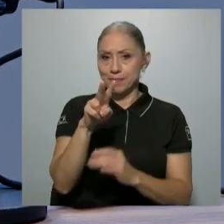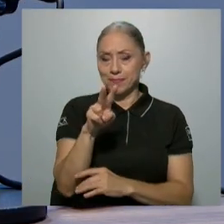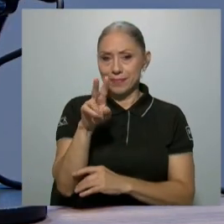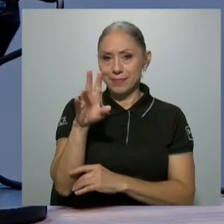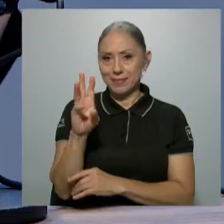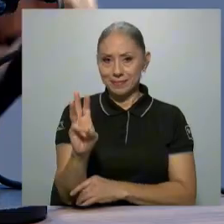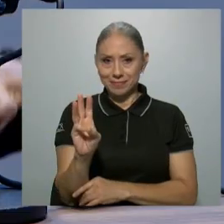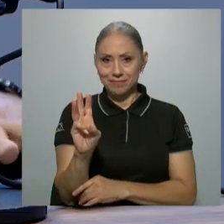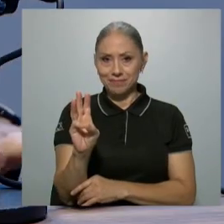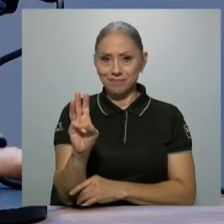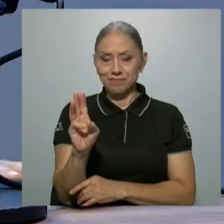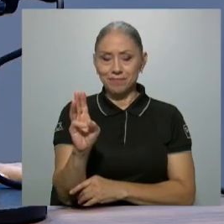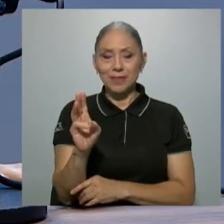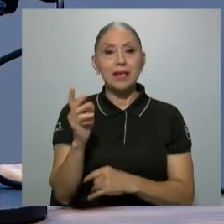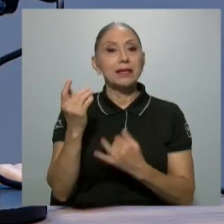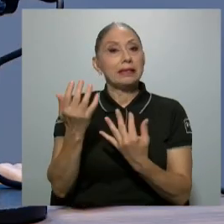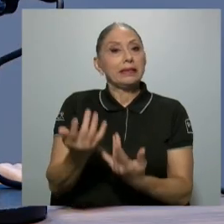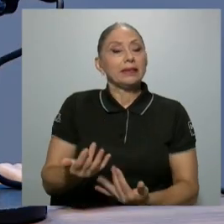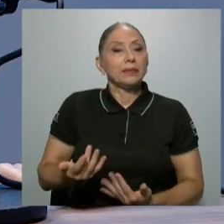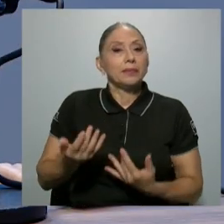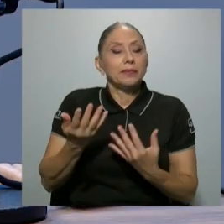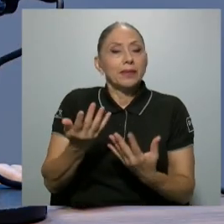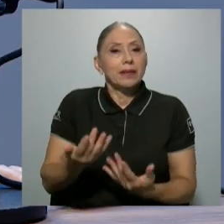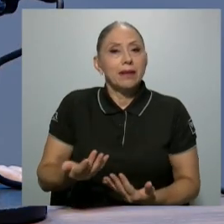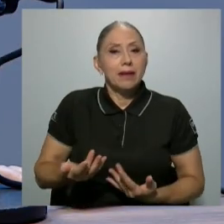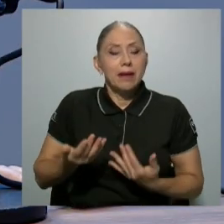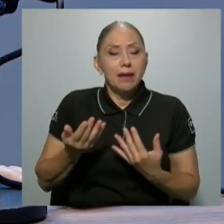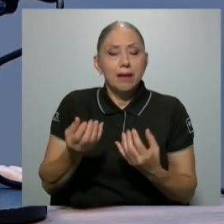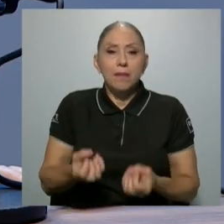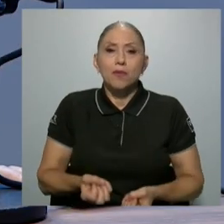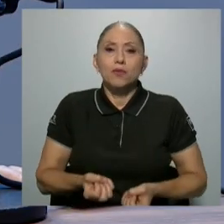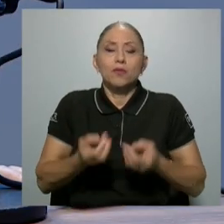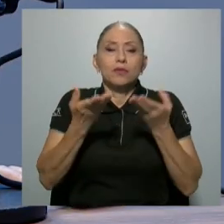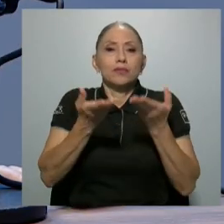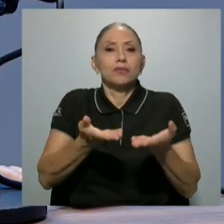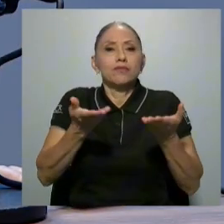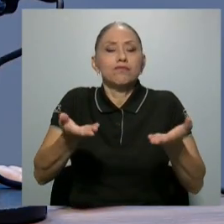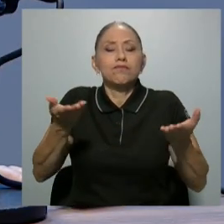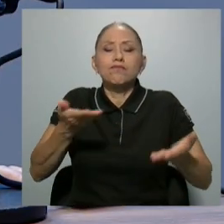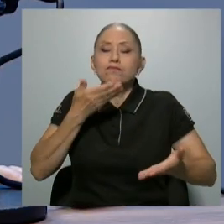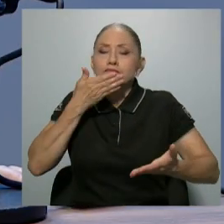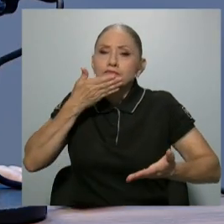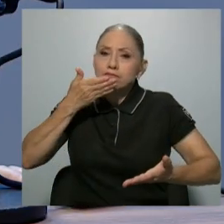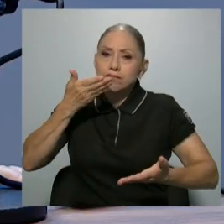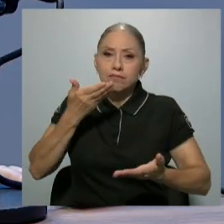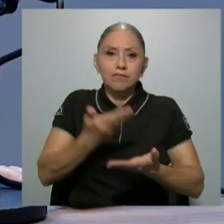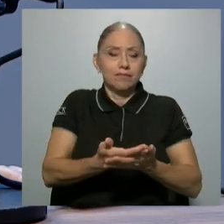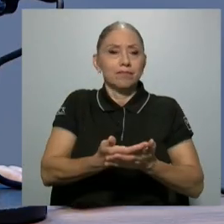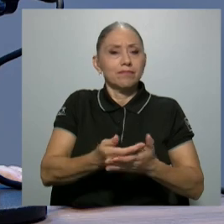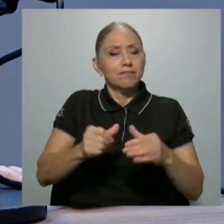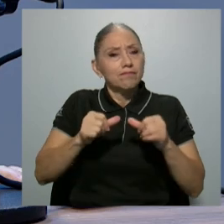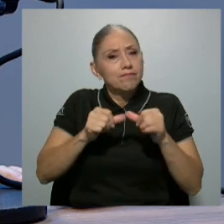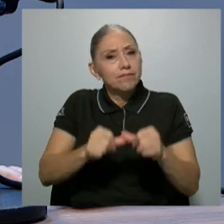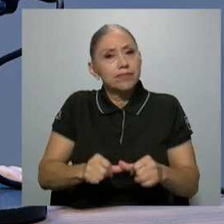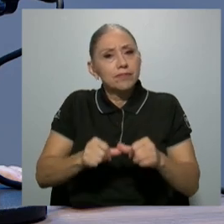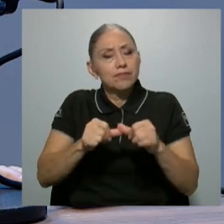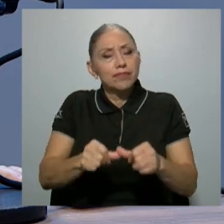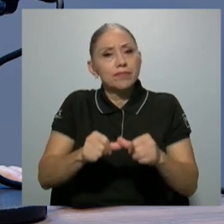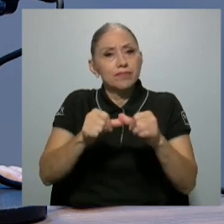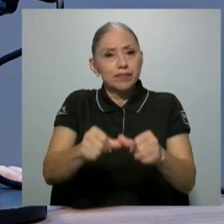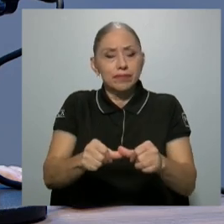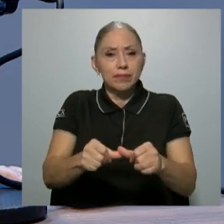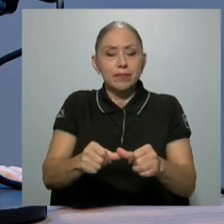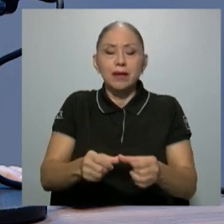y esperamos que muchas de las cosas buenas sigan adelante y muchas de las